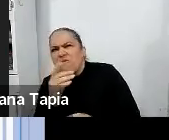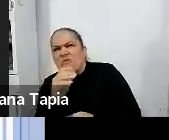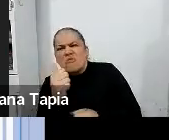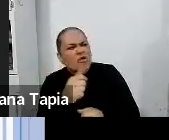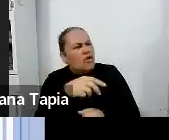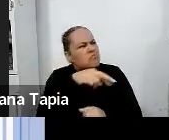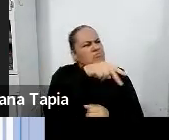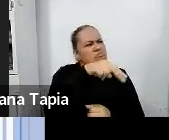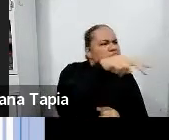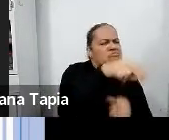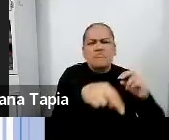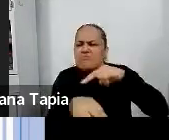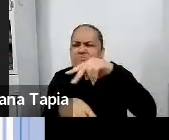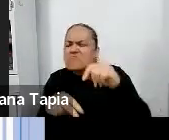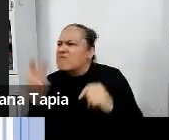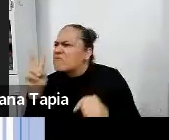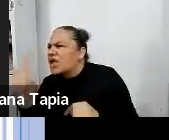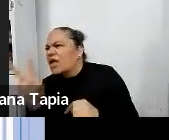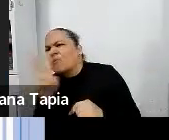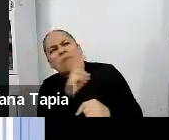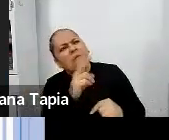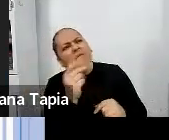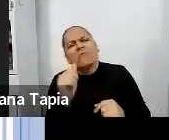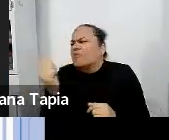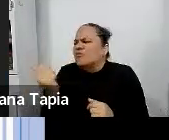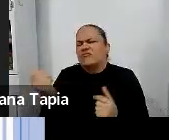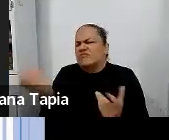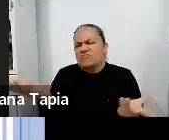sus propios intereses bien marcados.